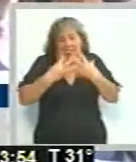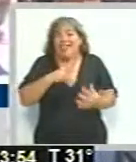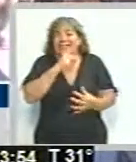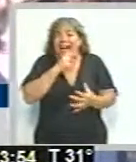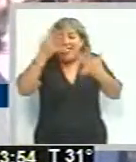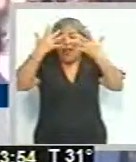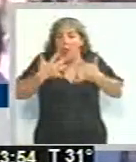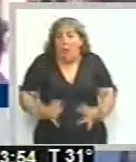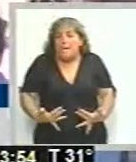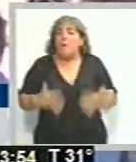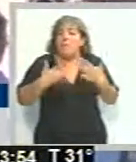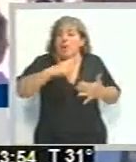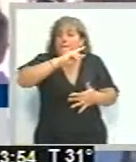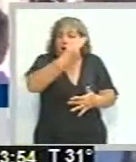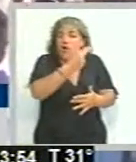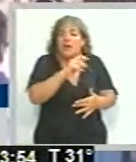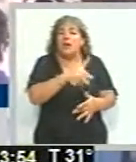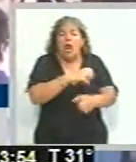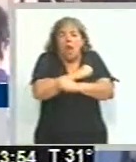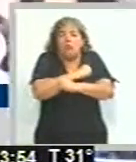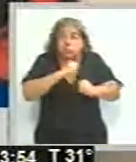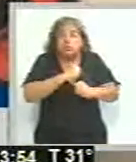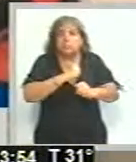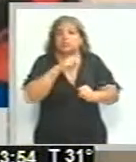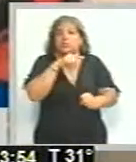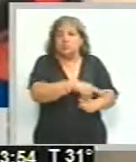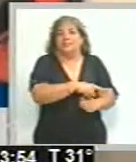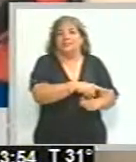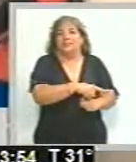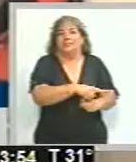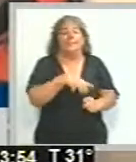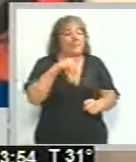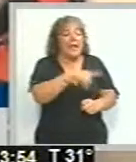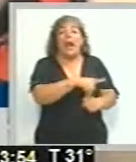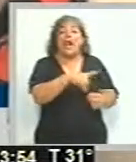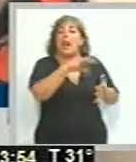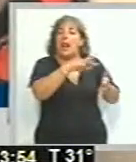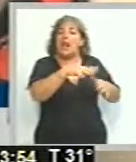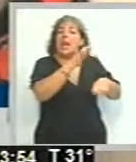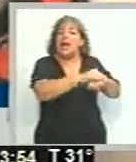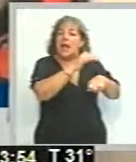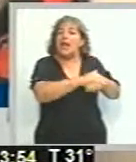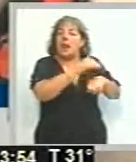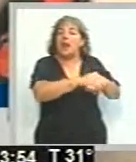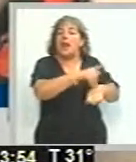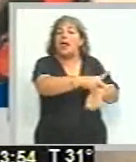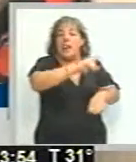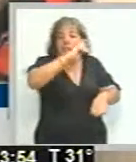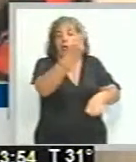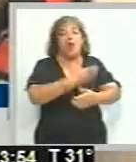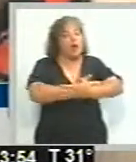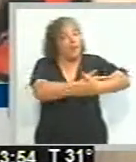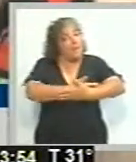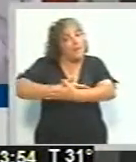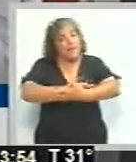sea, lo que llamamos un shock hipovolémico. O sea que el diagnóstico o el motivo del fallecimiento de este